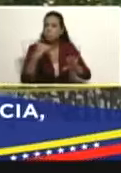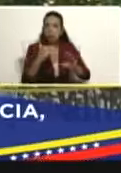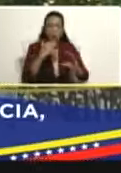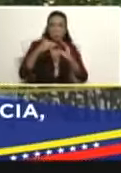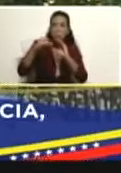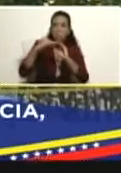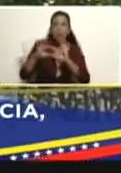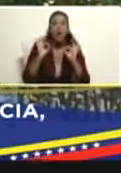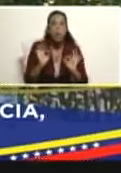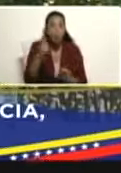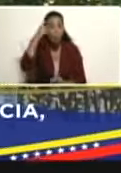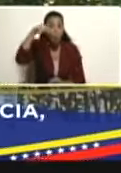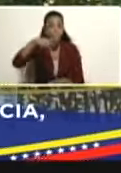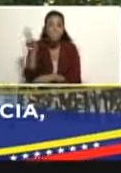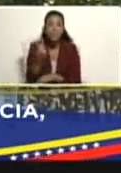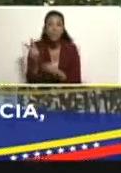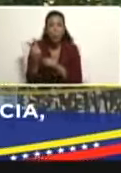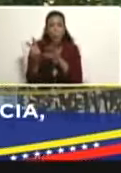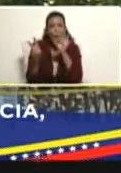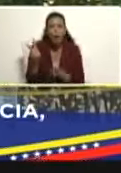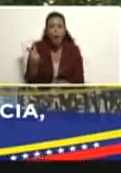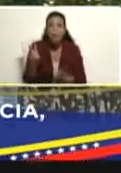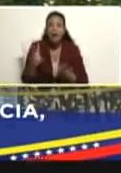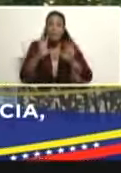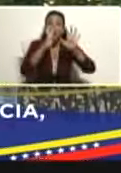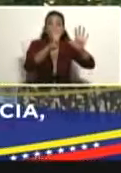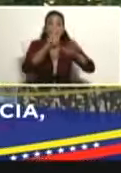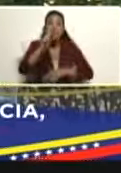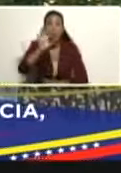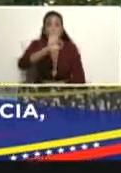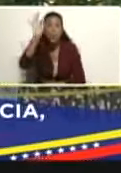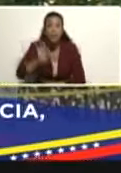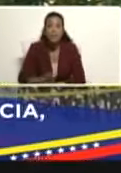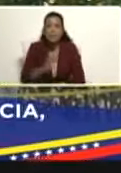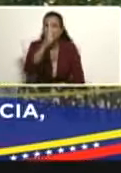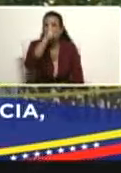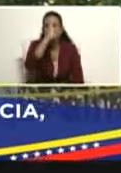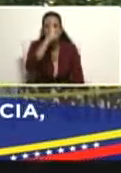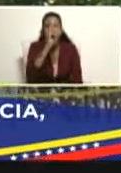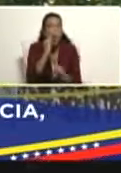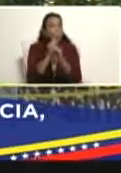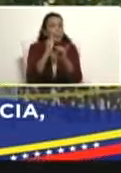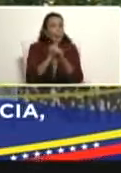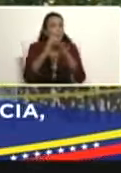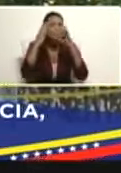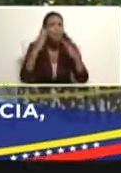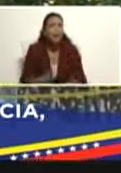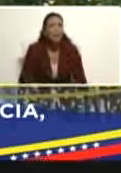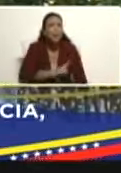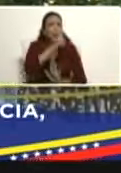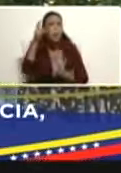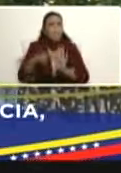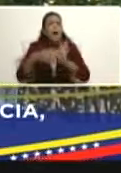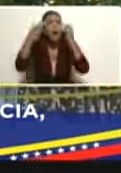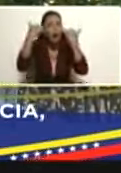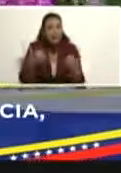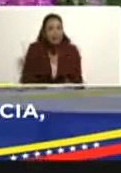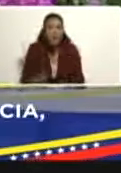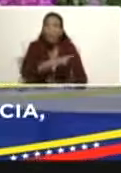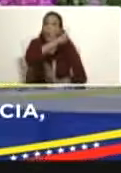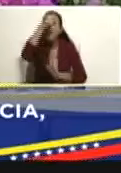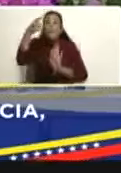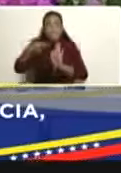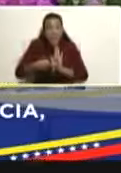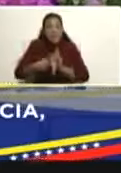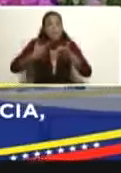extraordinaria. Hoy Venezuela está en un 92% de bancarización y vamos a la bancarización digital absoluta